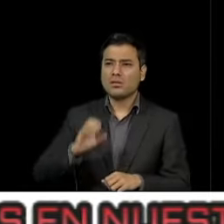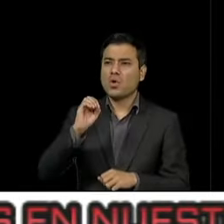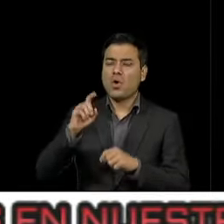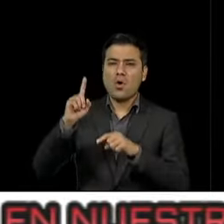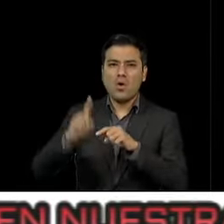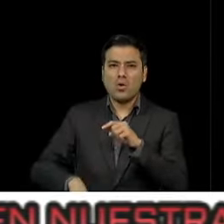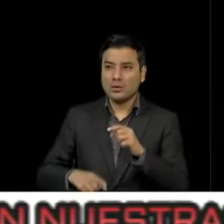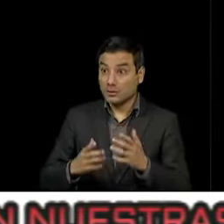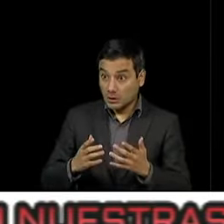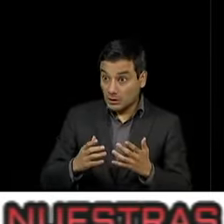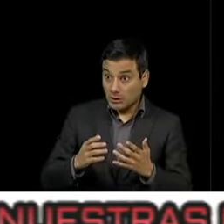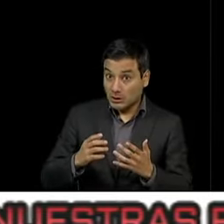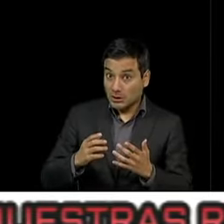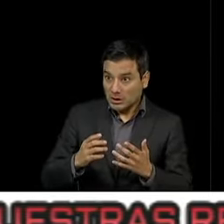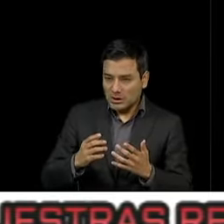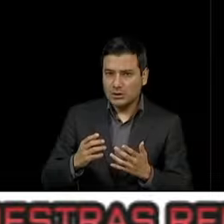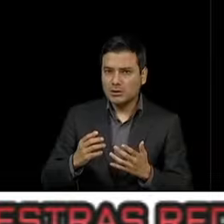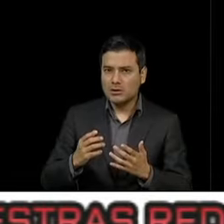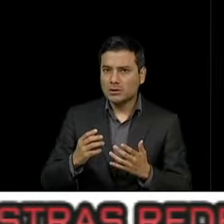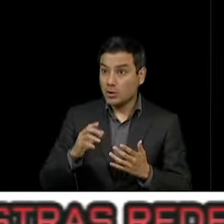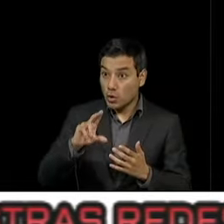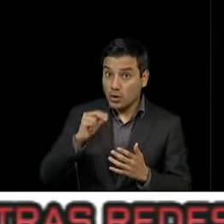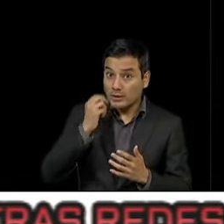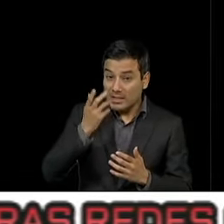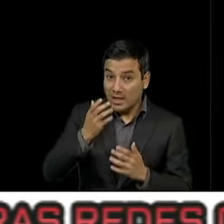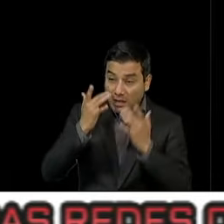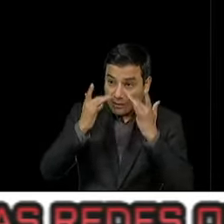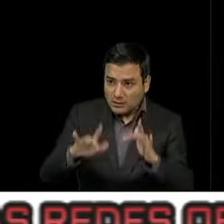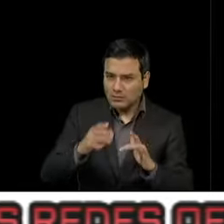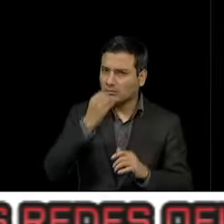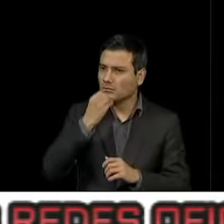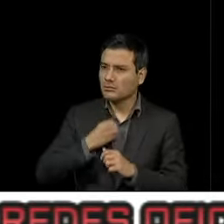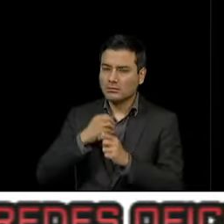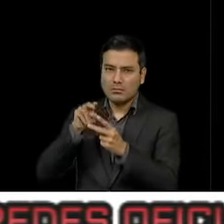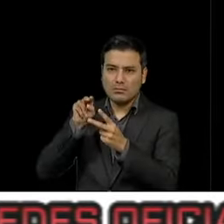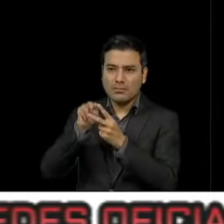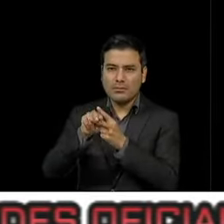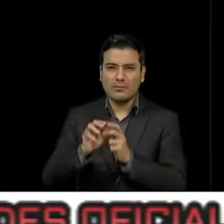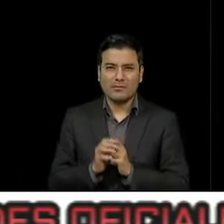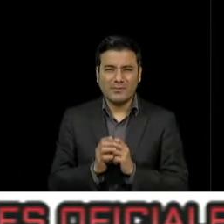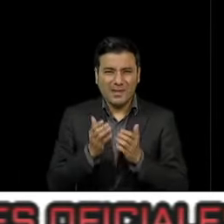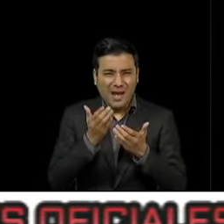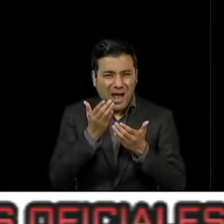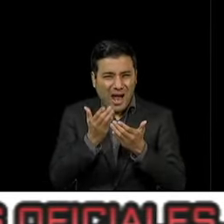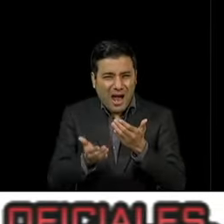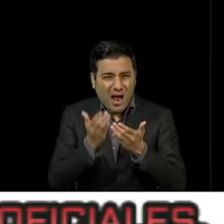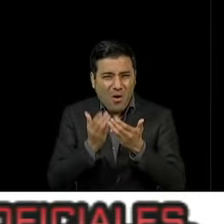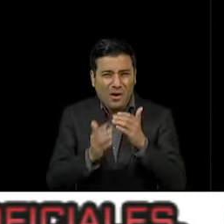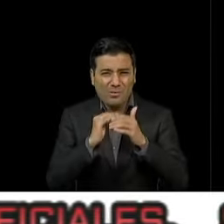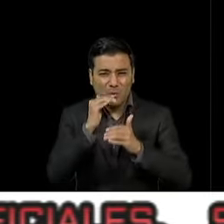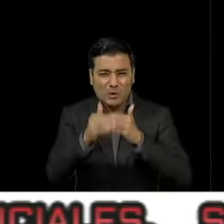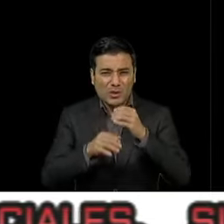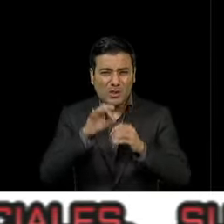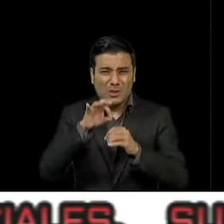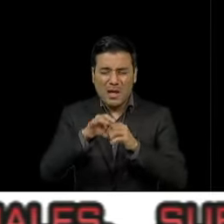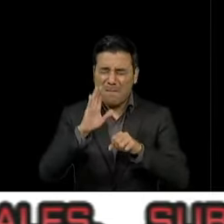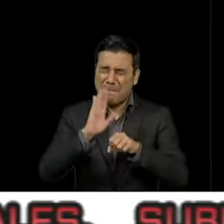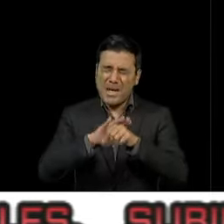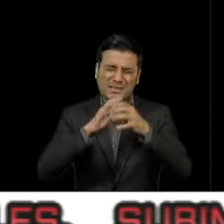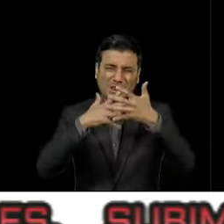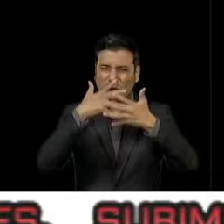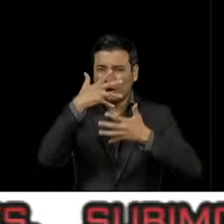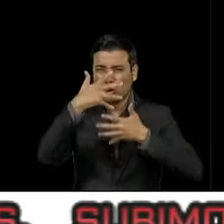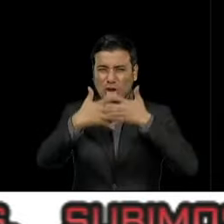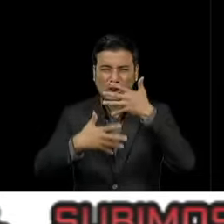los asesinatos. Este proceso electoral es el proceso más violento y con más asesinatos que haya